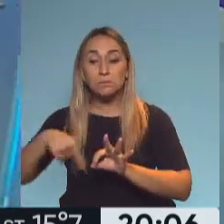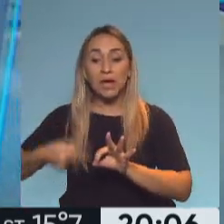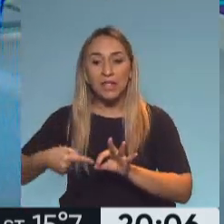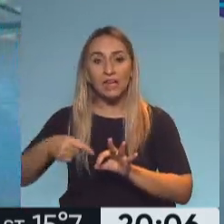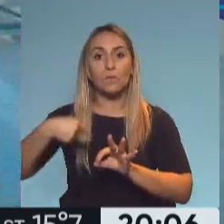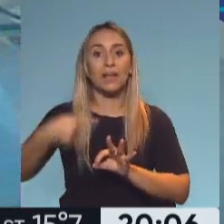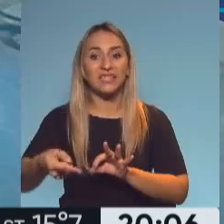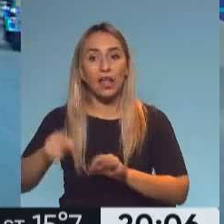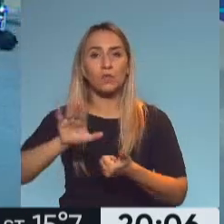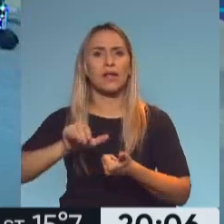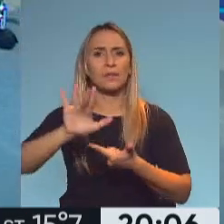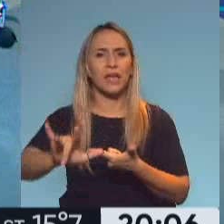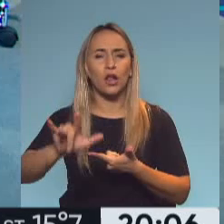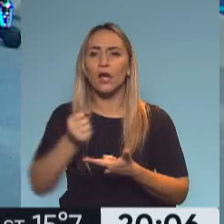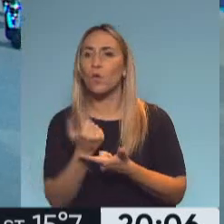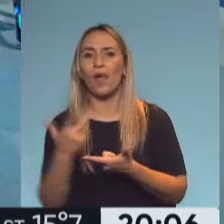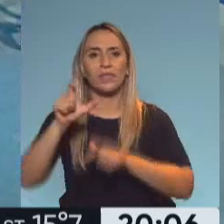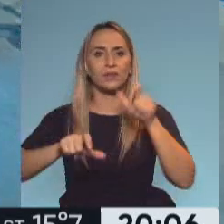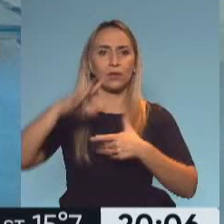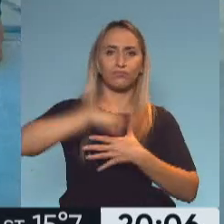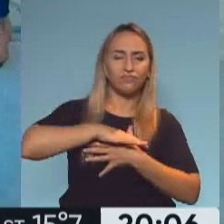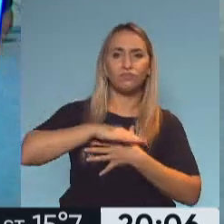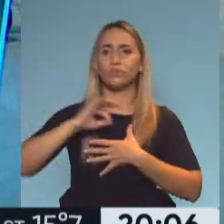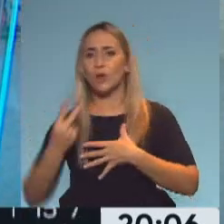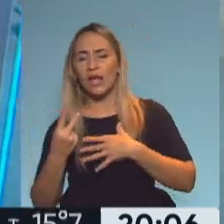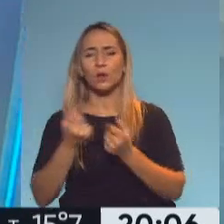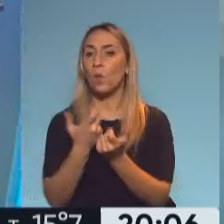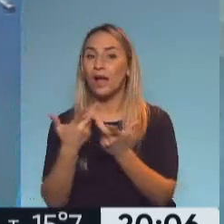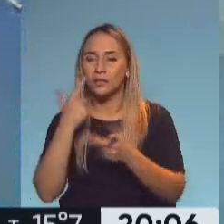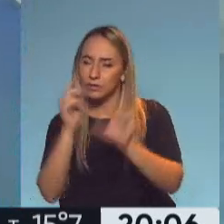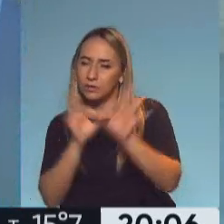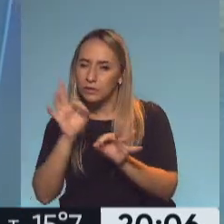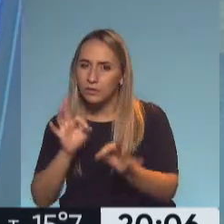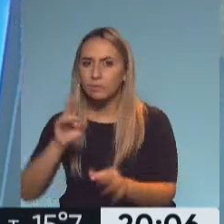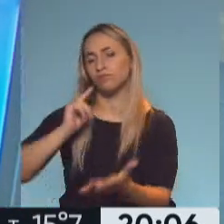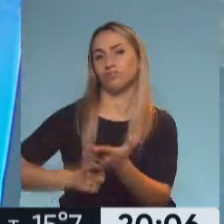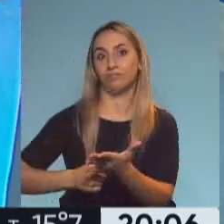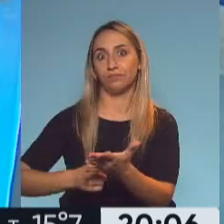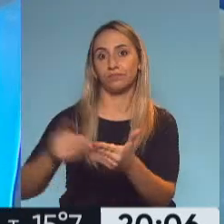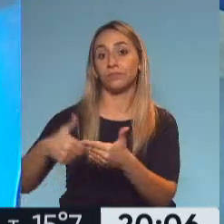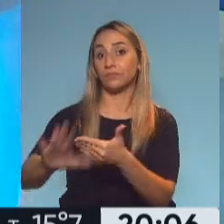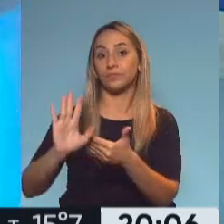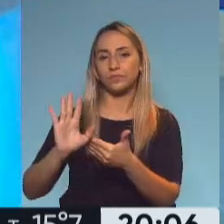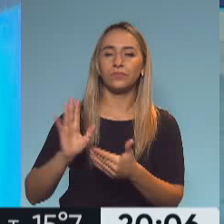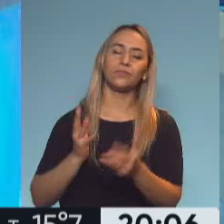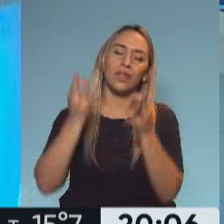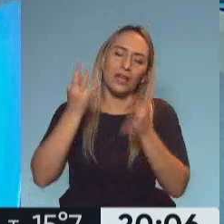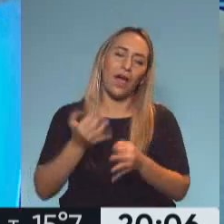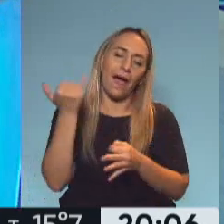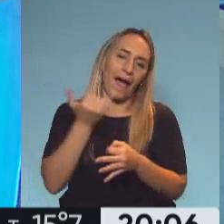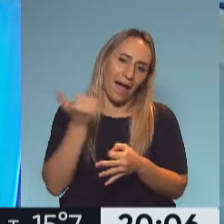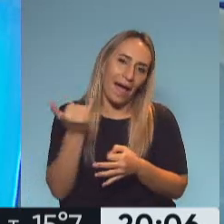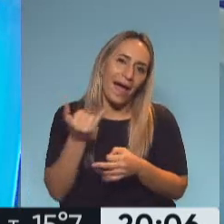y pasado. Entiendo igualmente que ya debe haber unas sugerencias, ¿no?